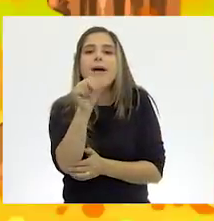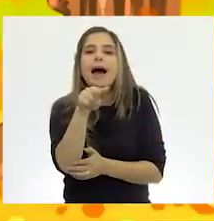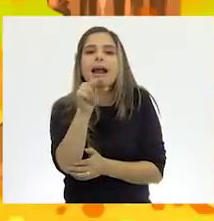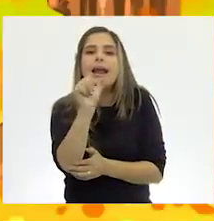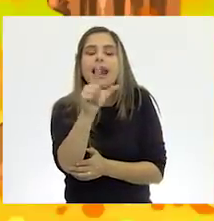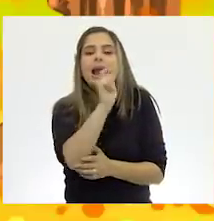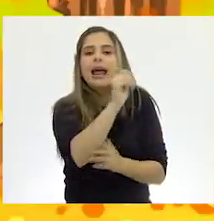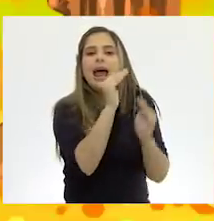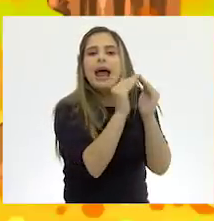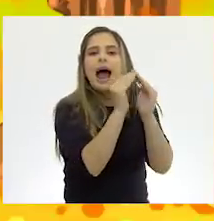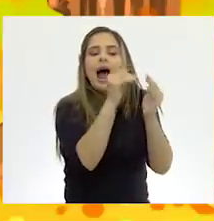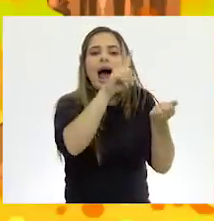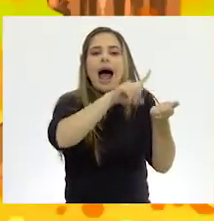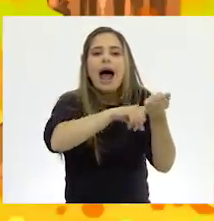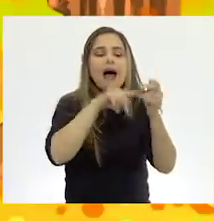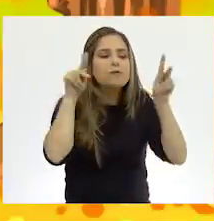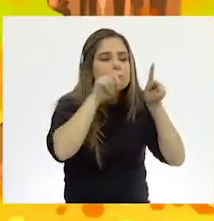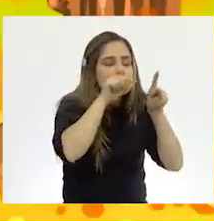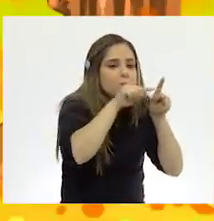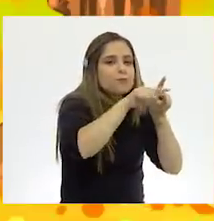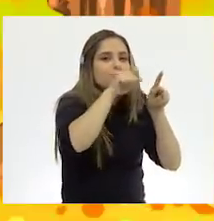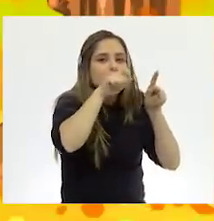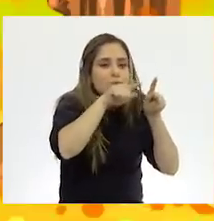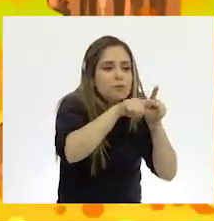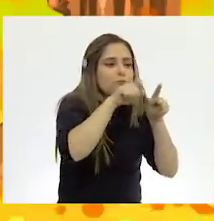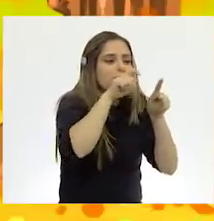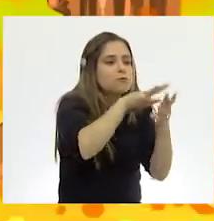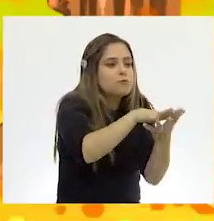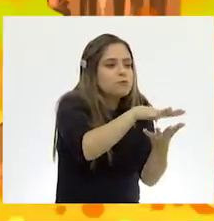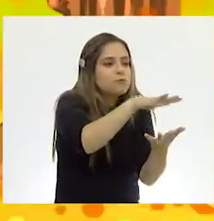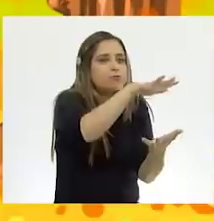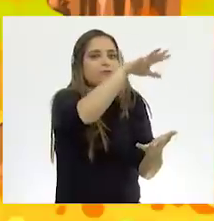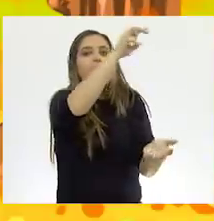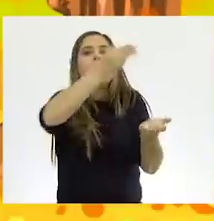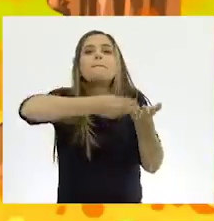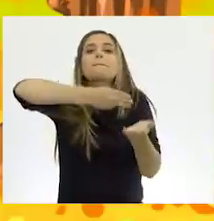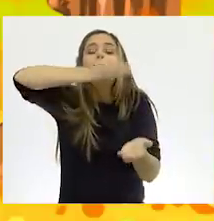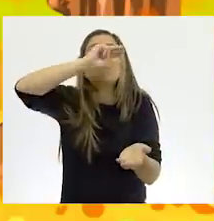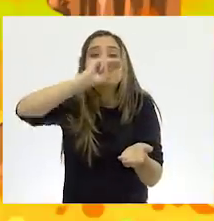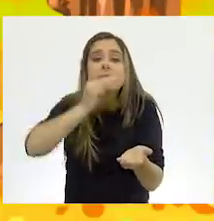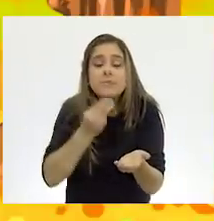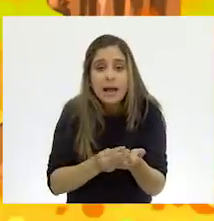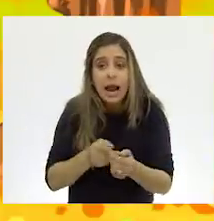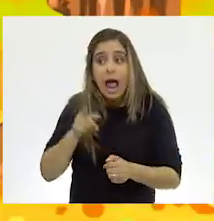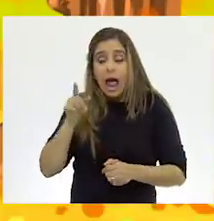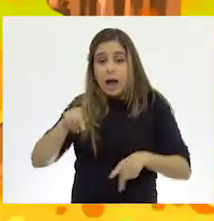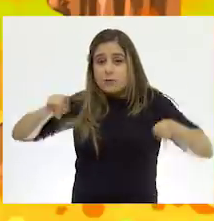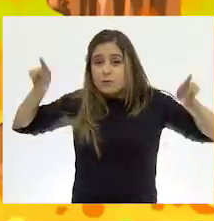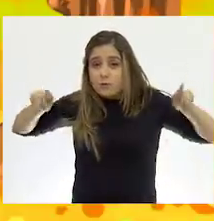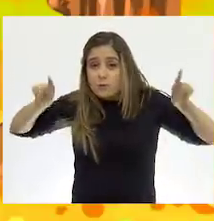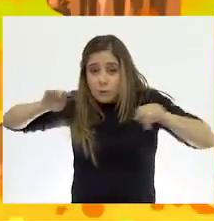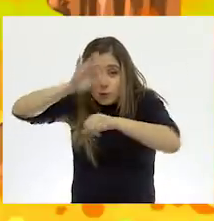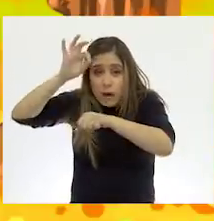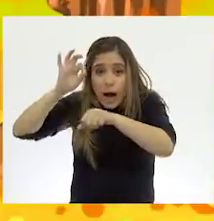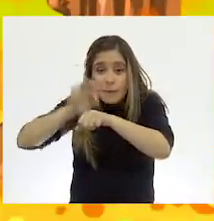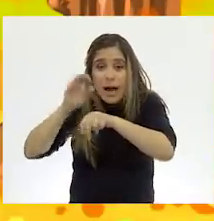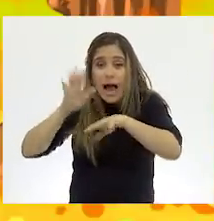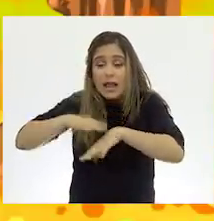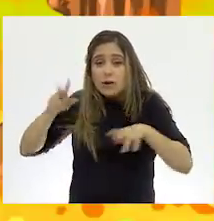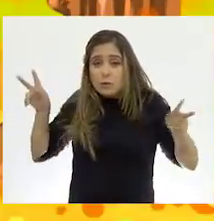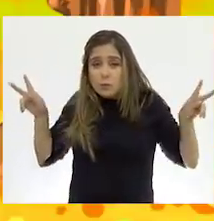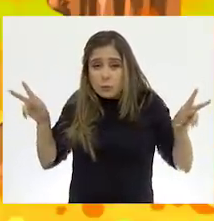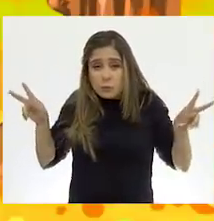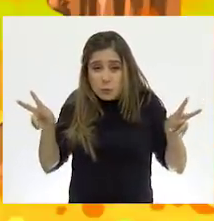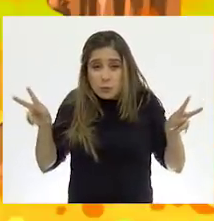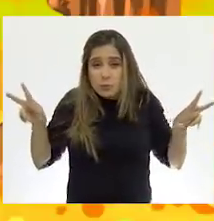tienen seis patas. Dos pares de alas que parecen uno solo, porque